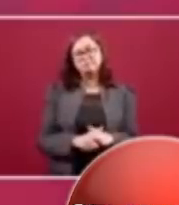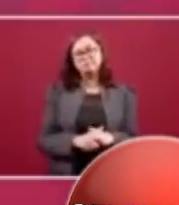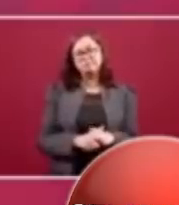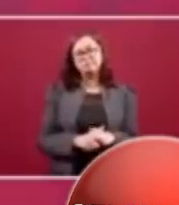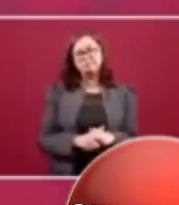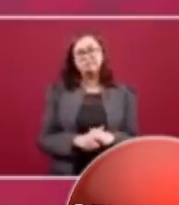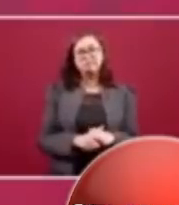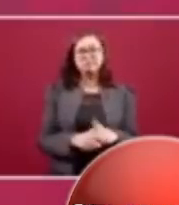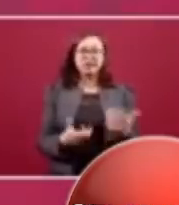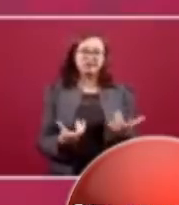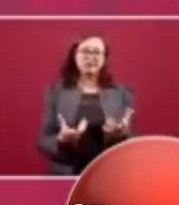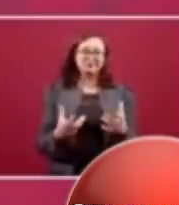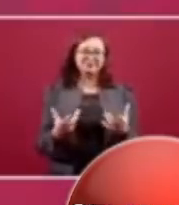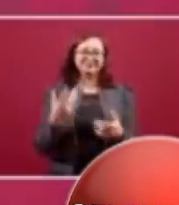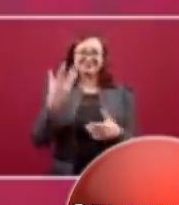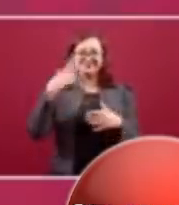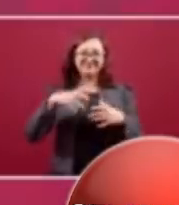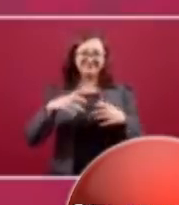chayote.